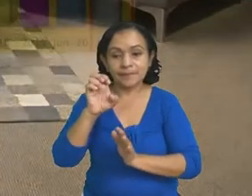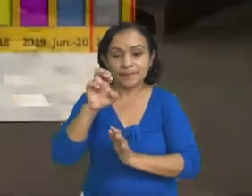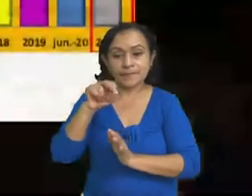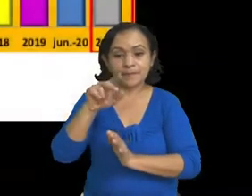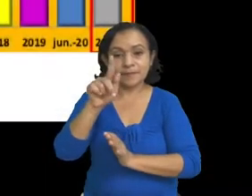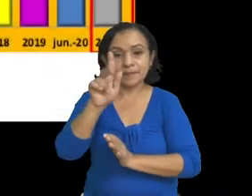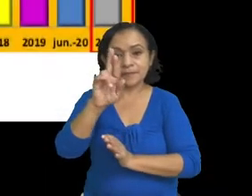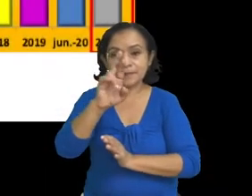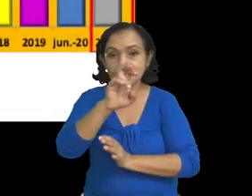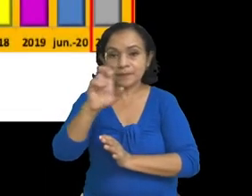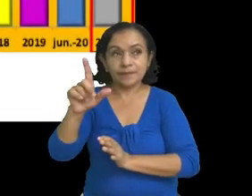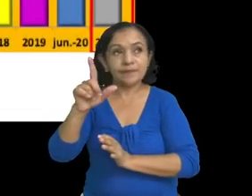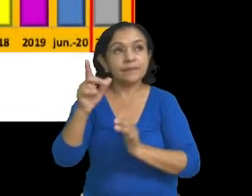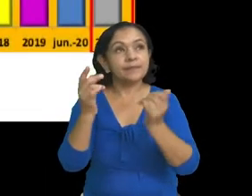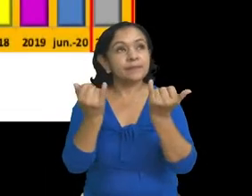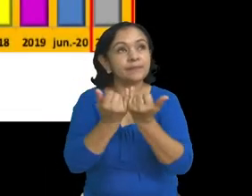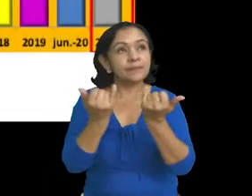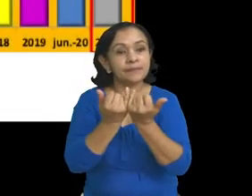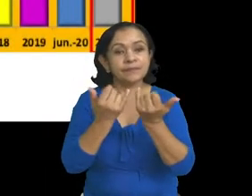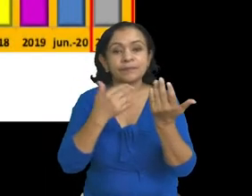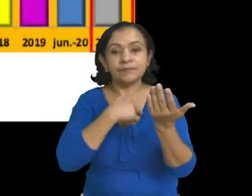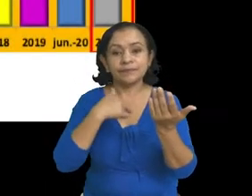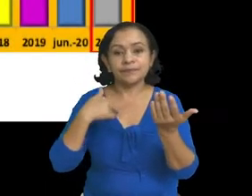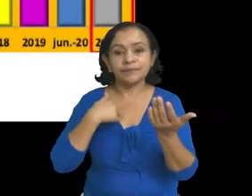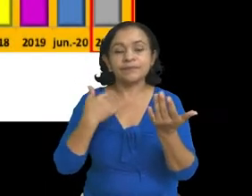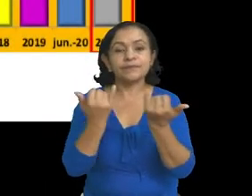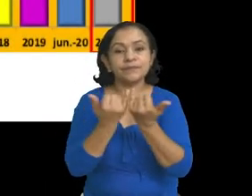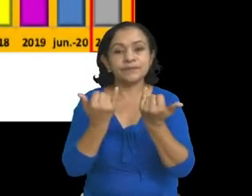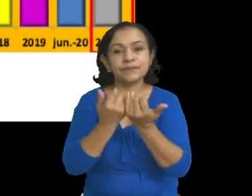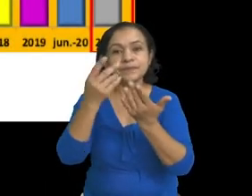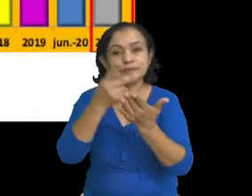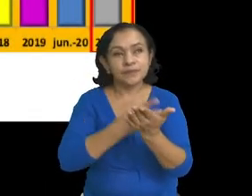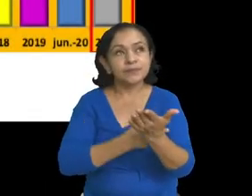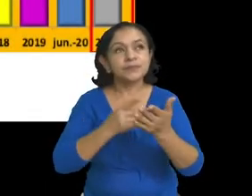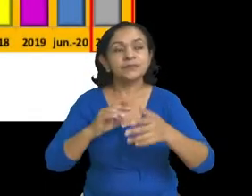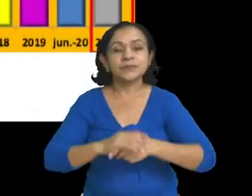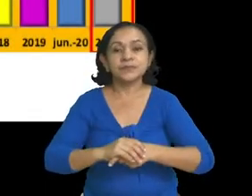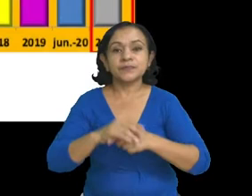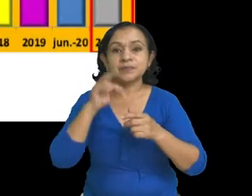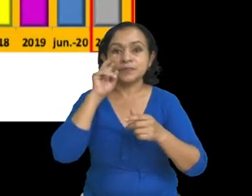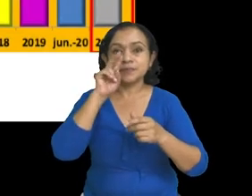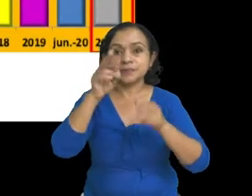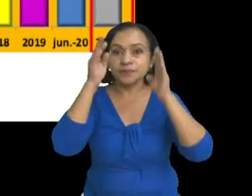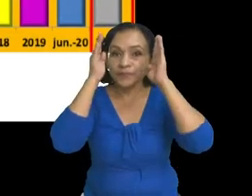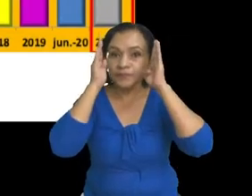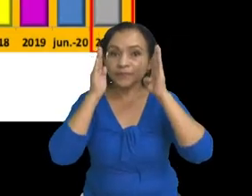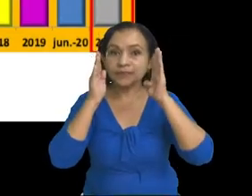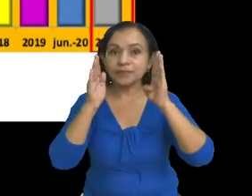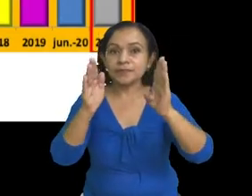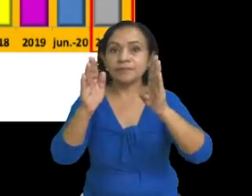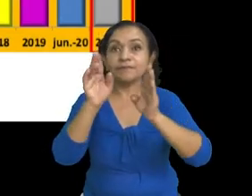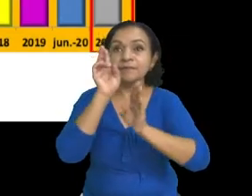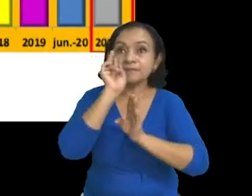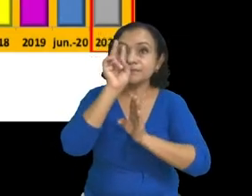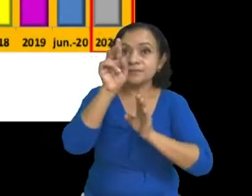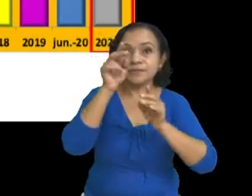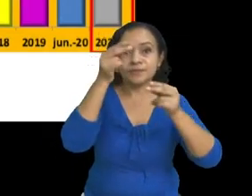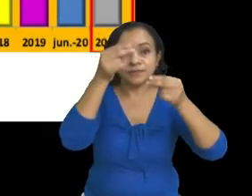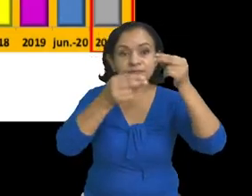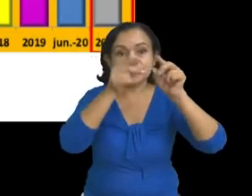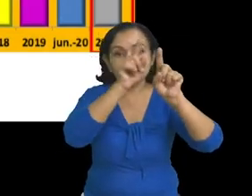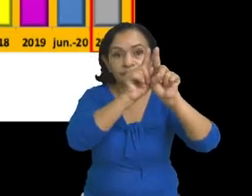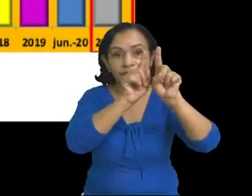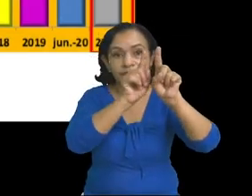los propios proyectos que son de Enatrel, ahí miramos la cobertura, pues ya la meta del